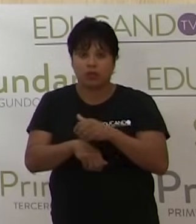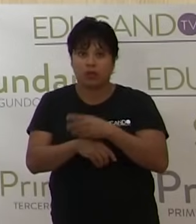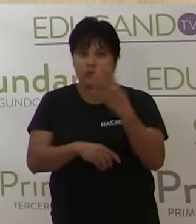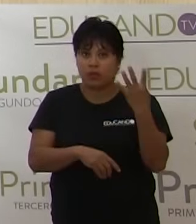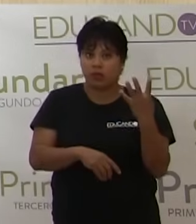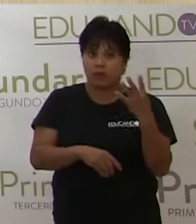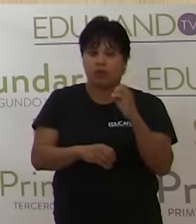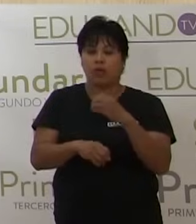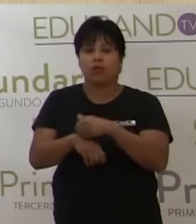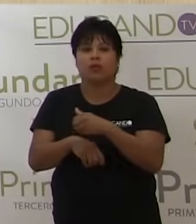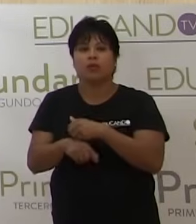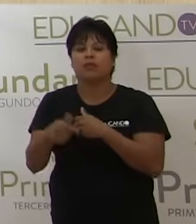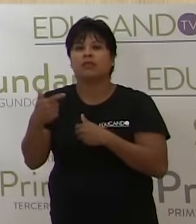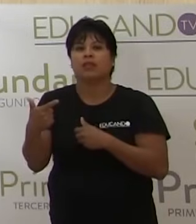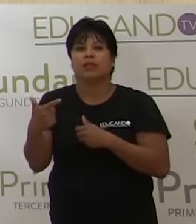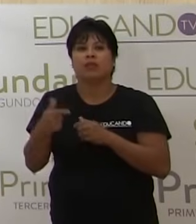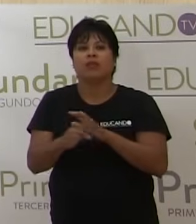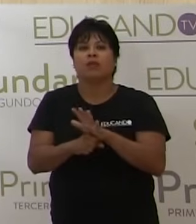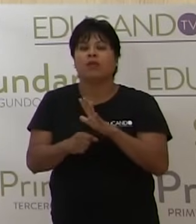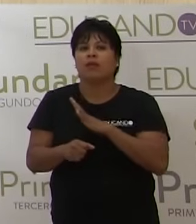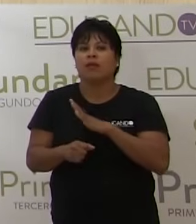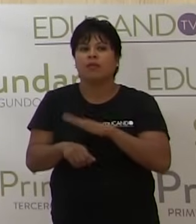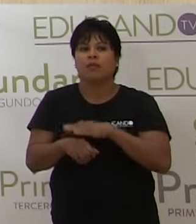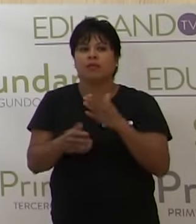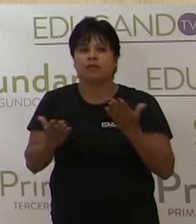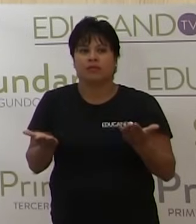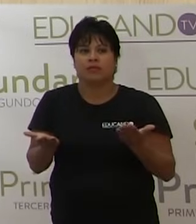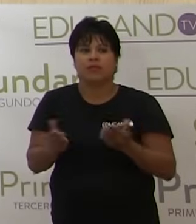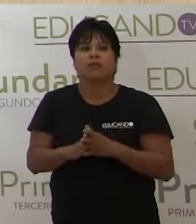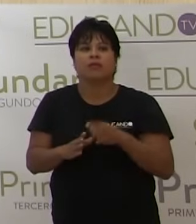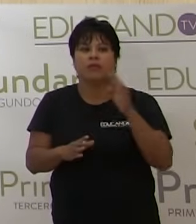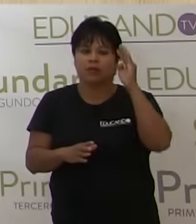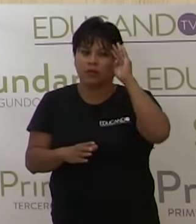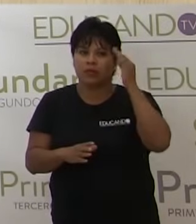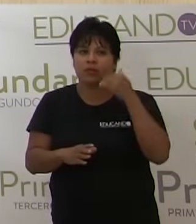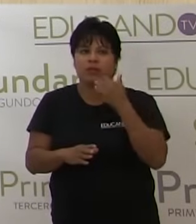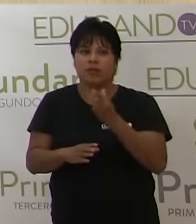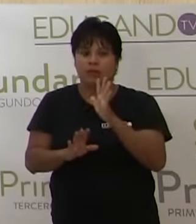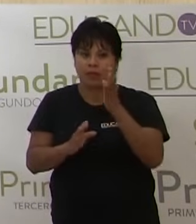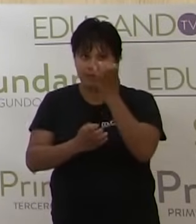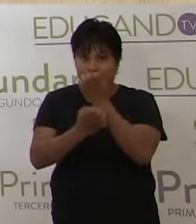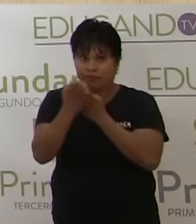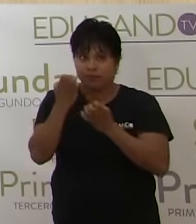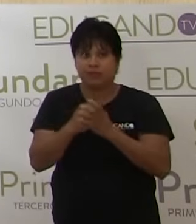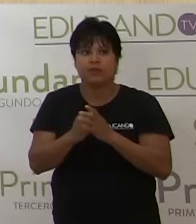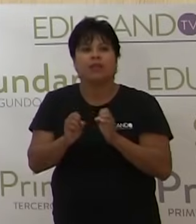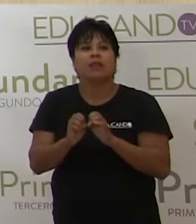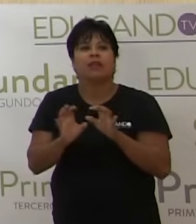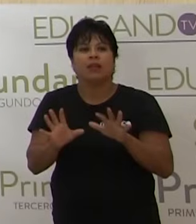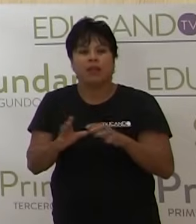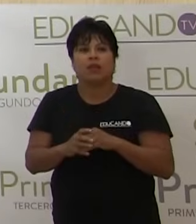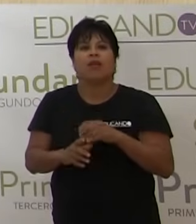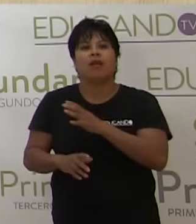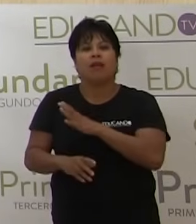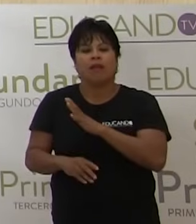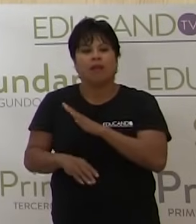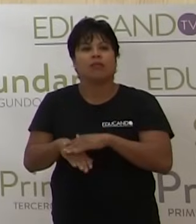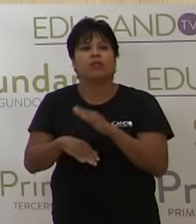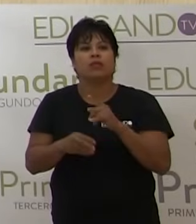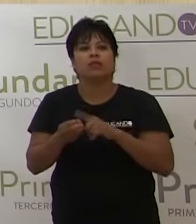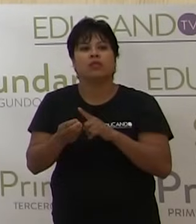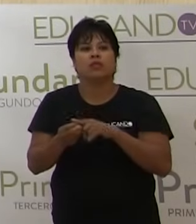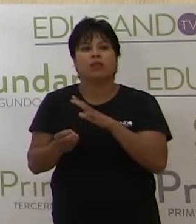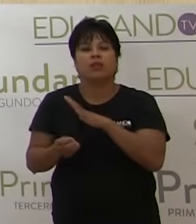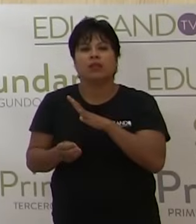cuatro o en el número s Piénsalo muy bien Ya observaste claro hay más donde